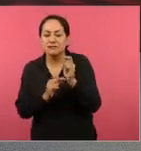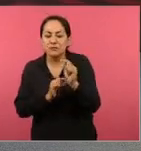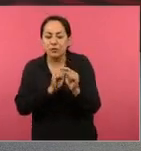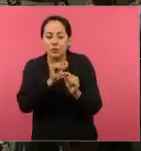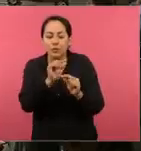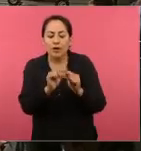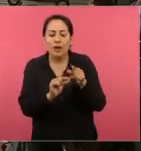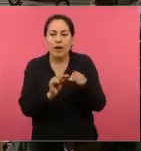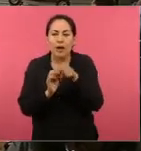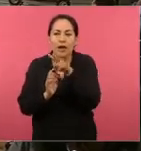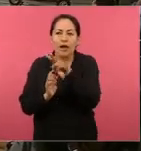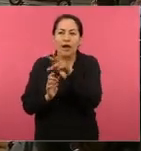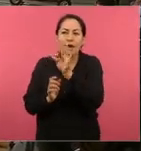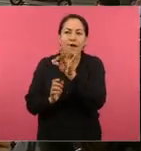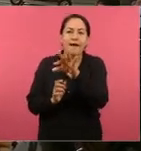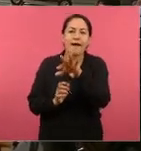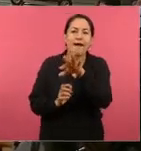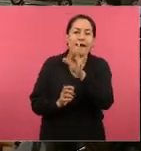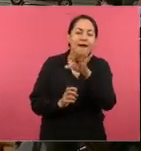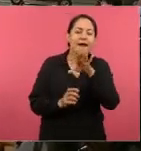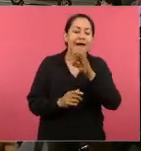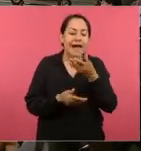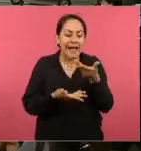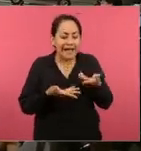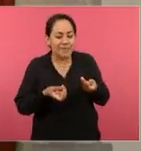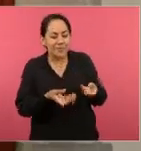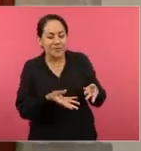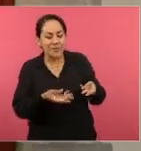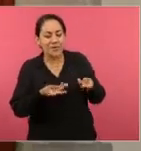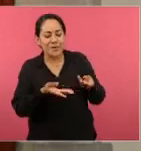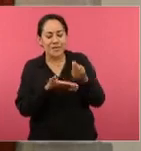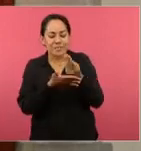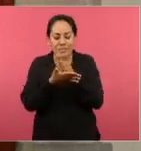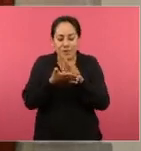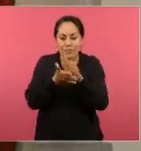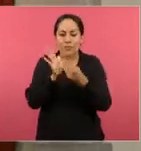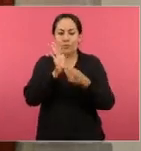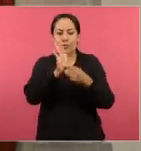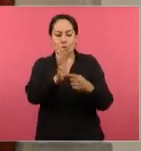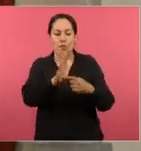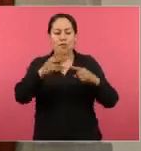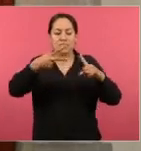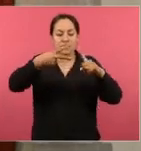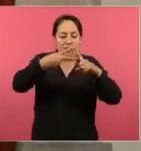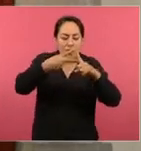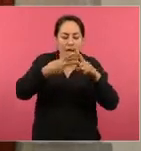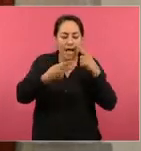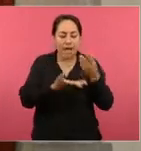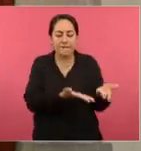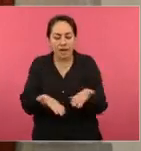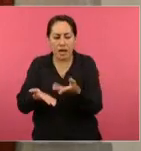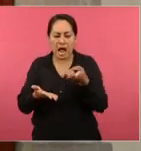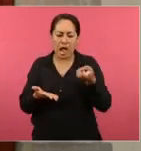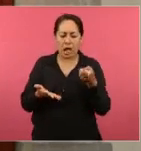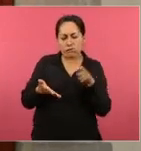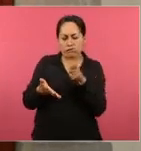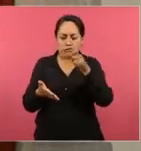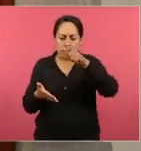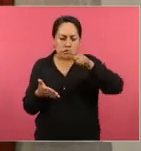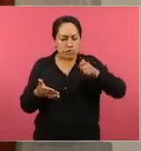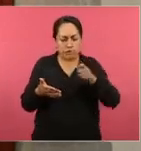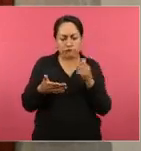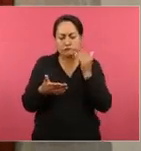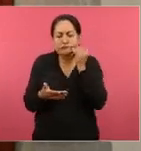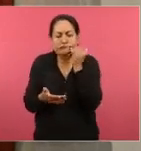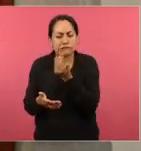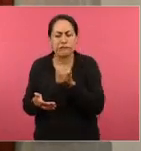Si ustedes le piden que trace un triángulo, lo que traza no es un triángulo estrictamente hablando, por la coordinación o la motricidad que